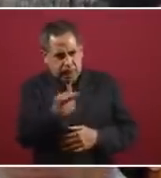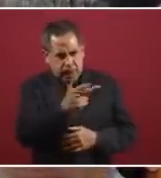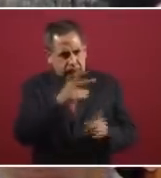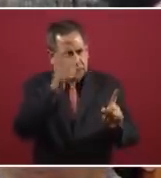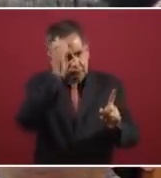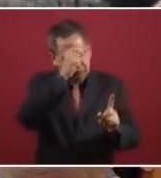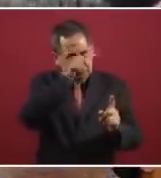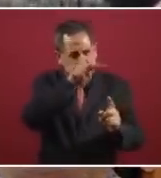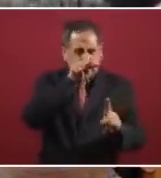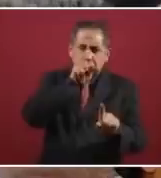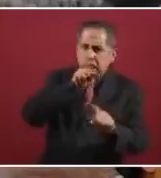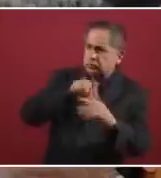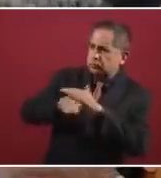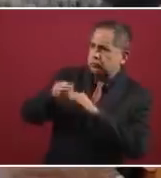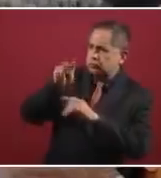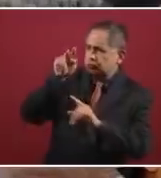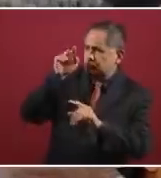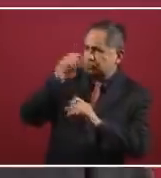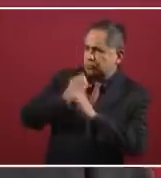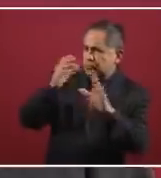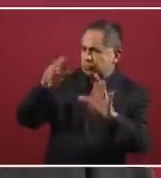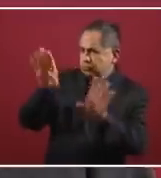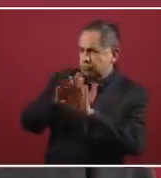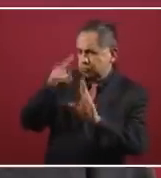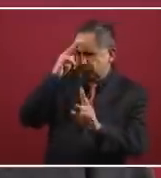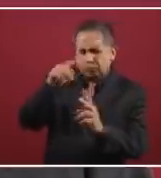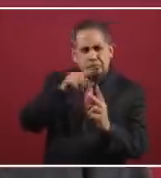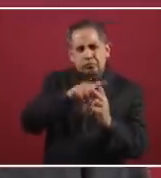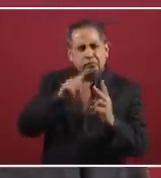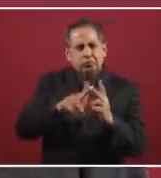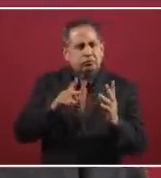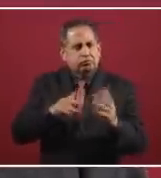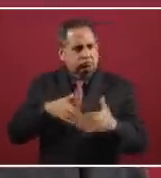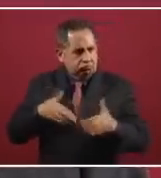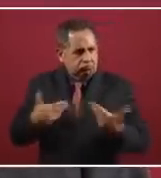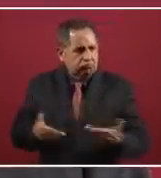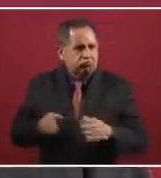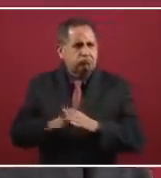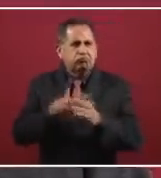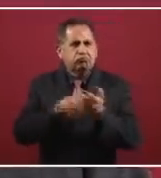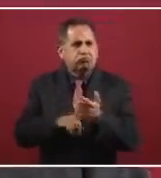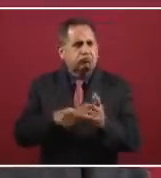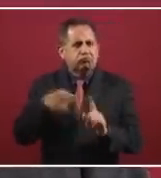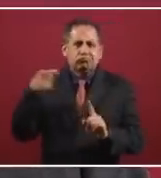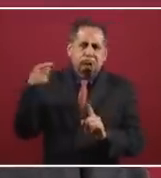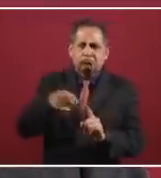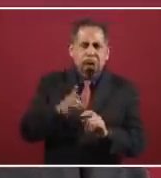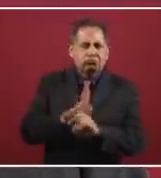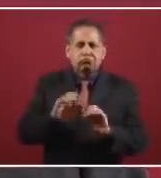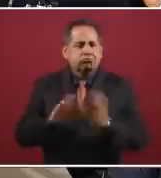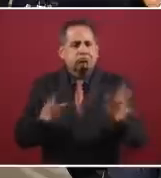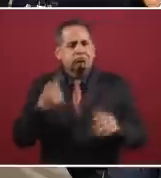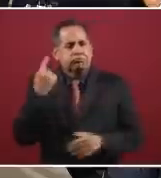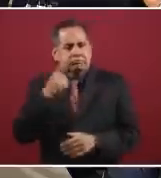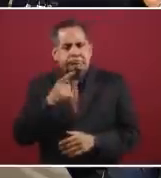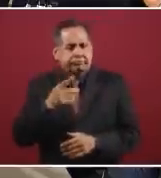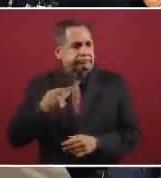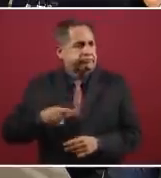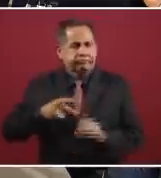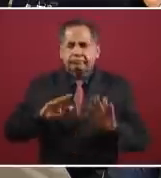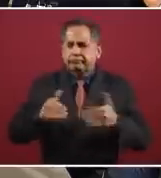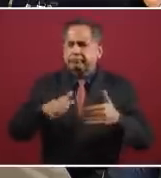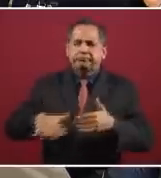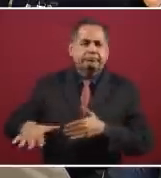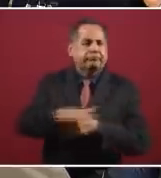¿cuál es la visión actual del México que tienen? ¿Hay confianza? ¿Cuál es la situación para que el pueblo